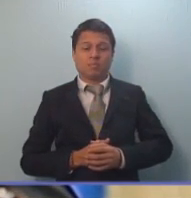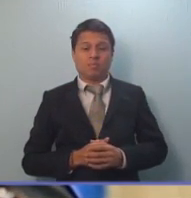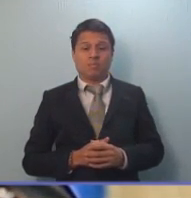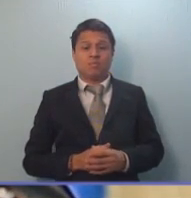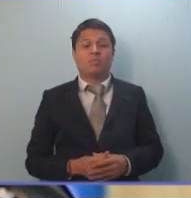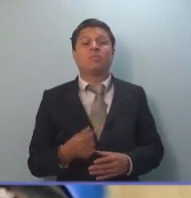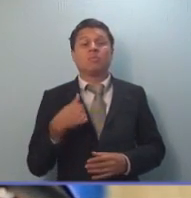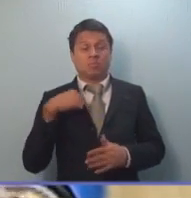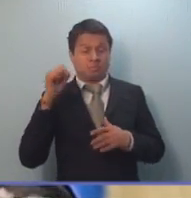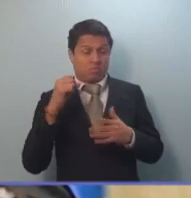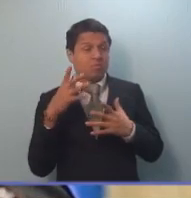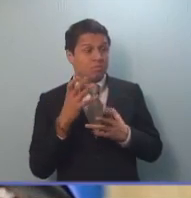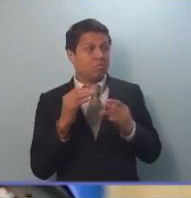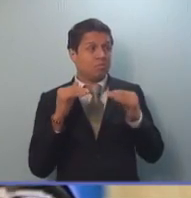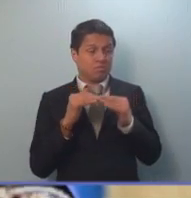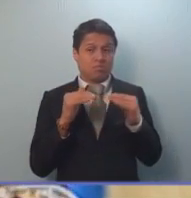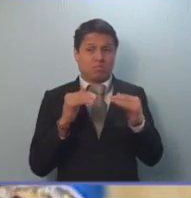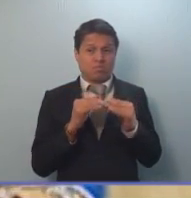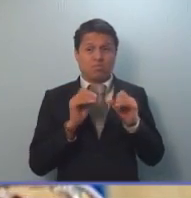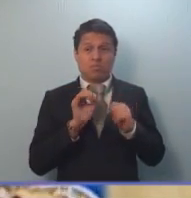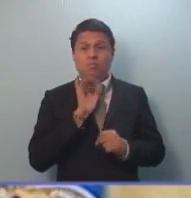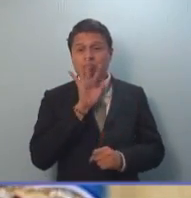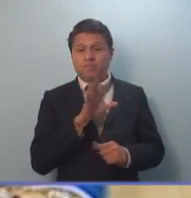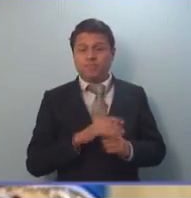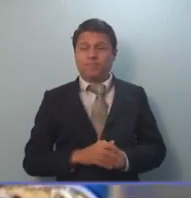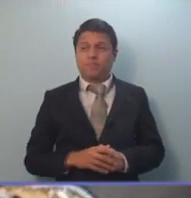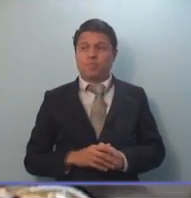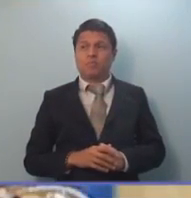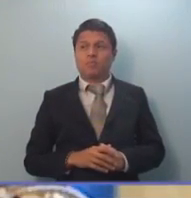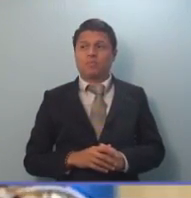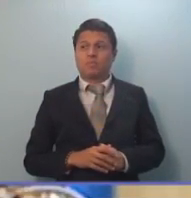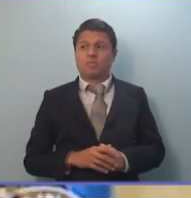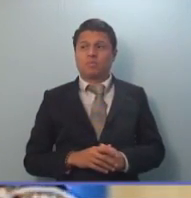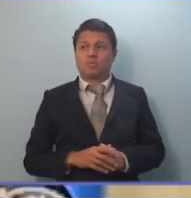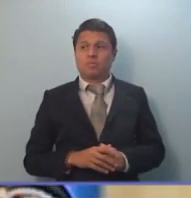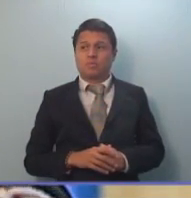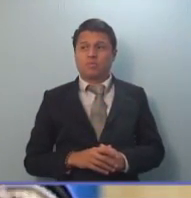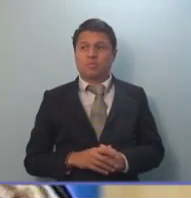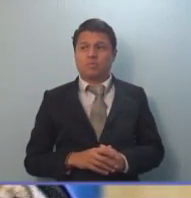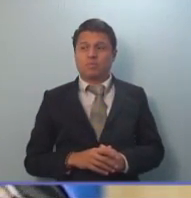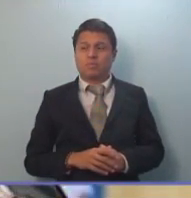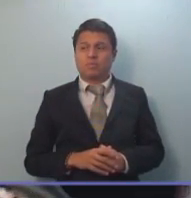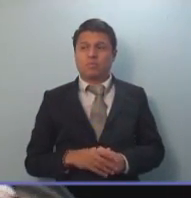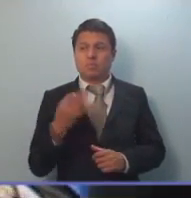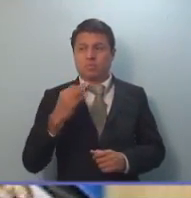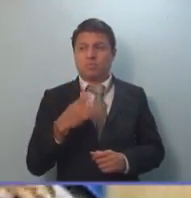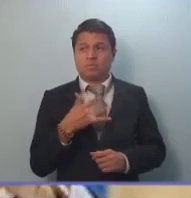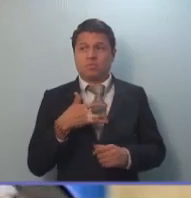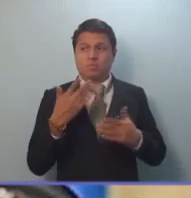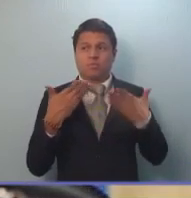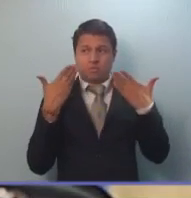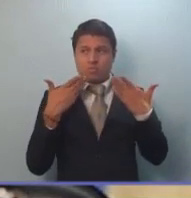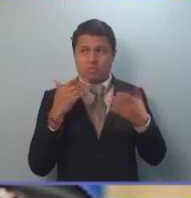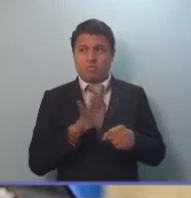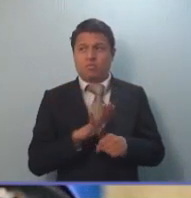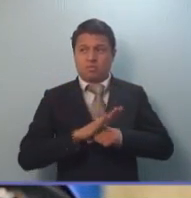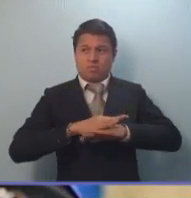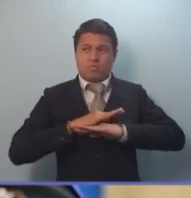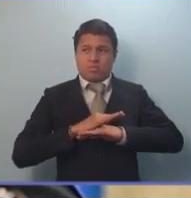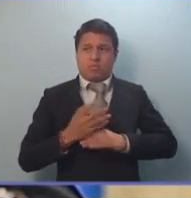Sí quisiera, aparte de esto, que repito, debería ser motivo de mucha satisfacción para